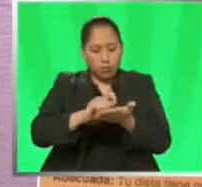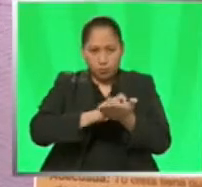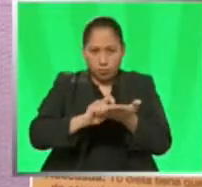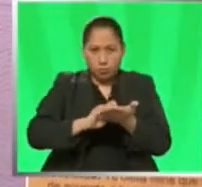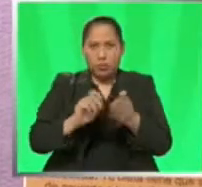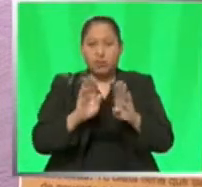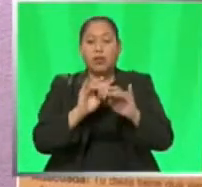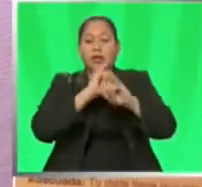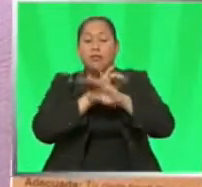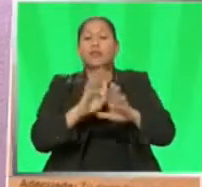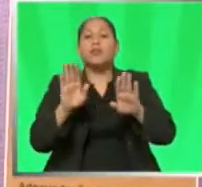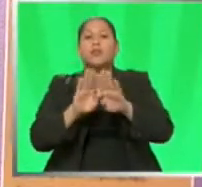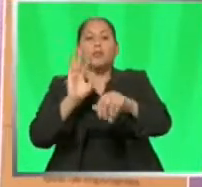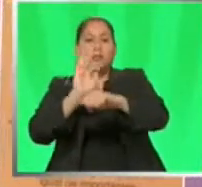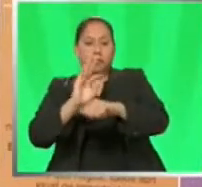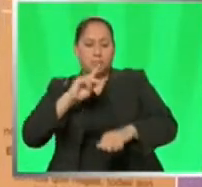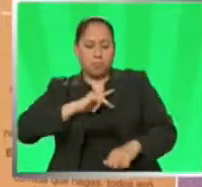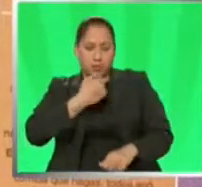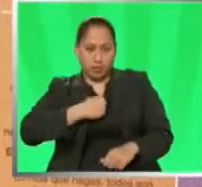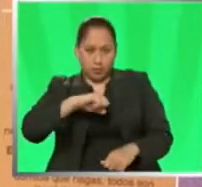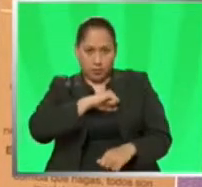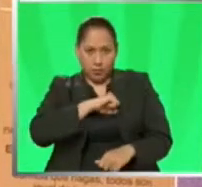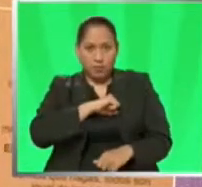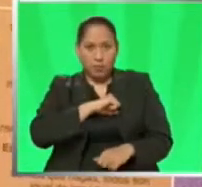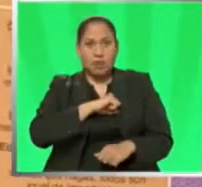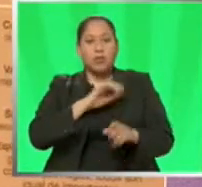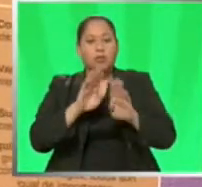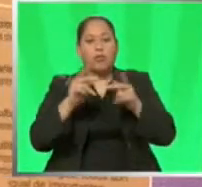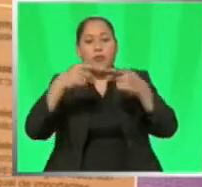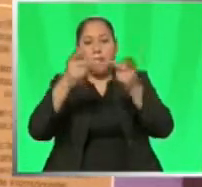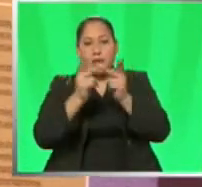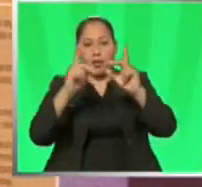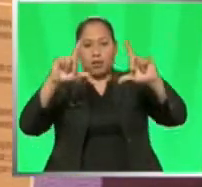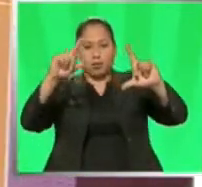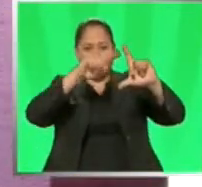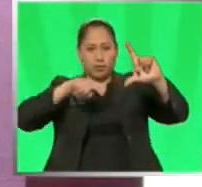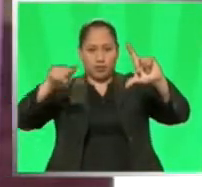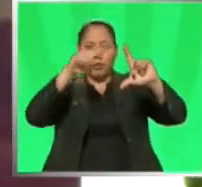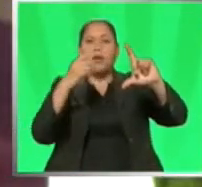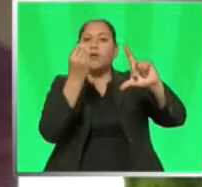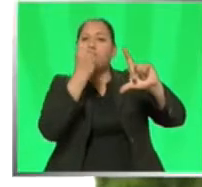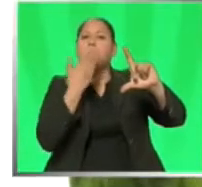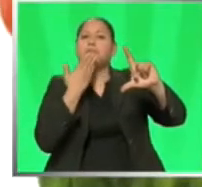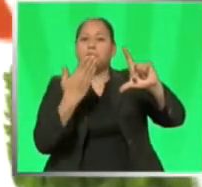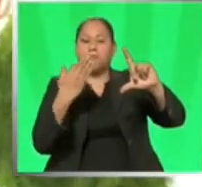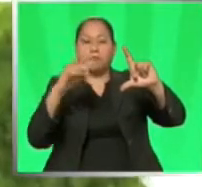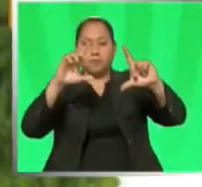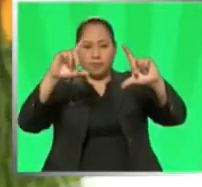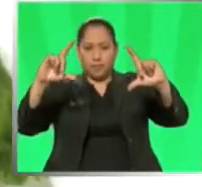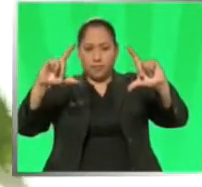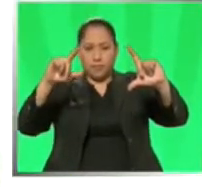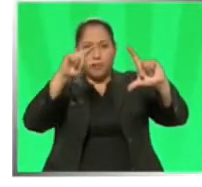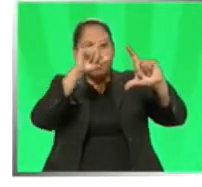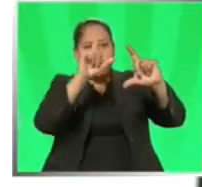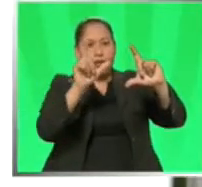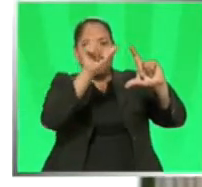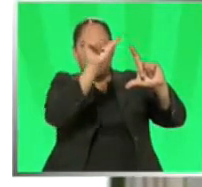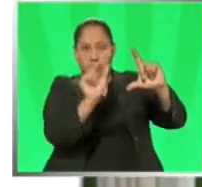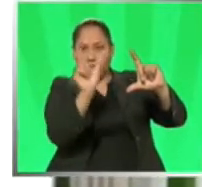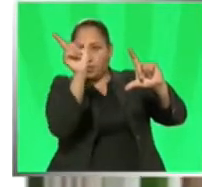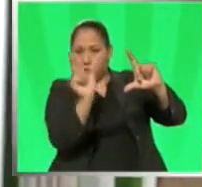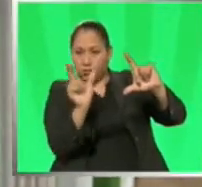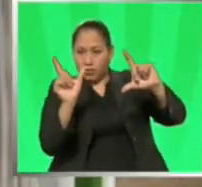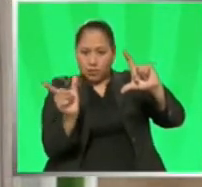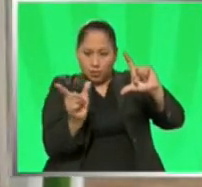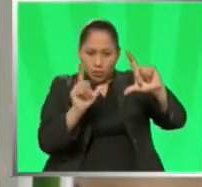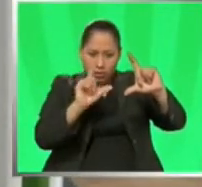sobre los beneficios en la salud, nos basamos obviamente en el plato del bien comer, que es donde está, es una